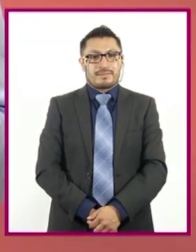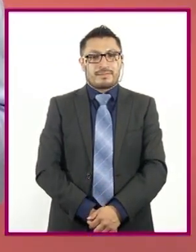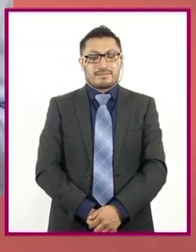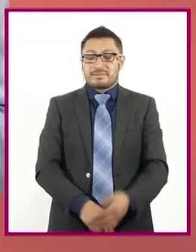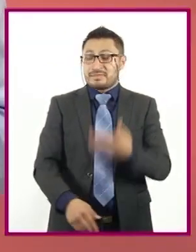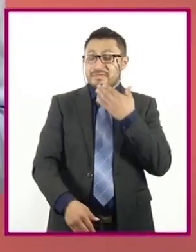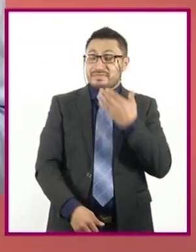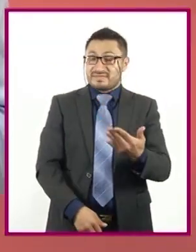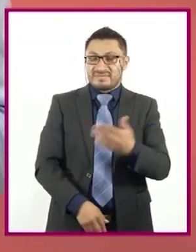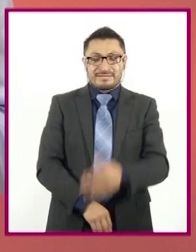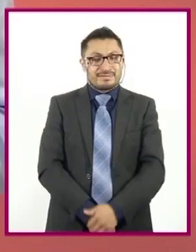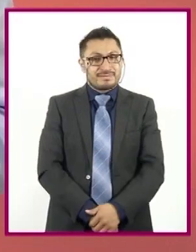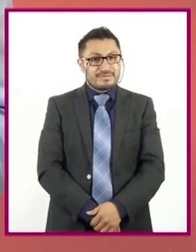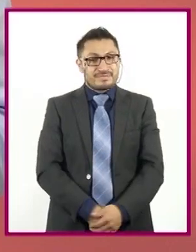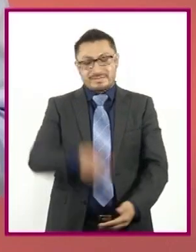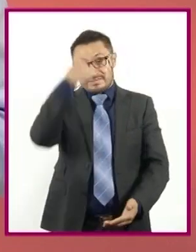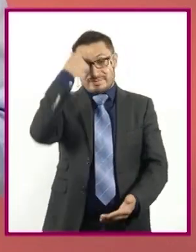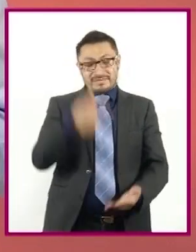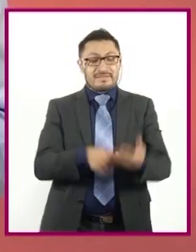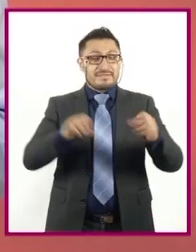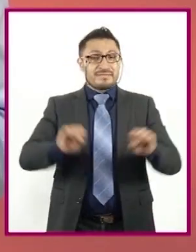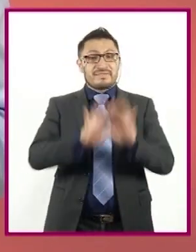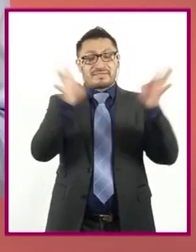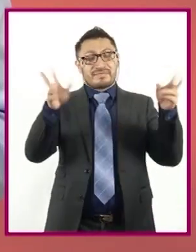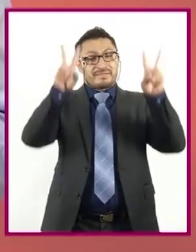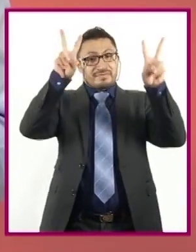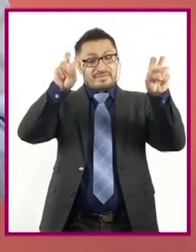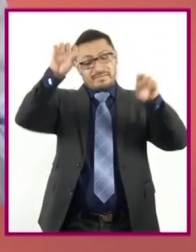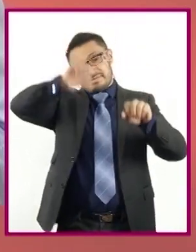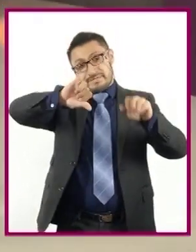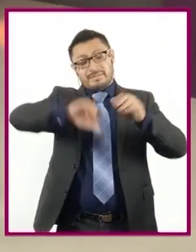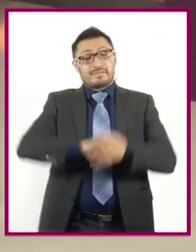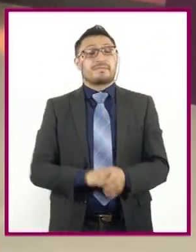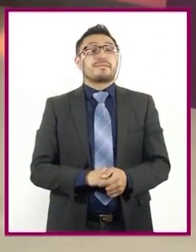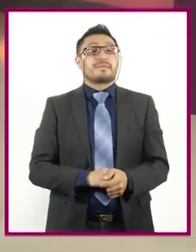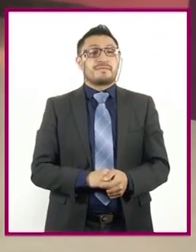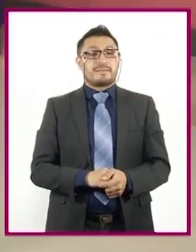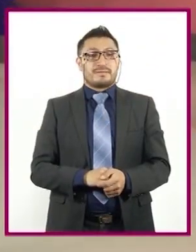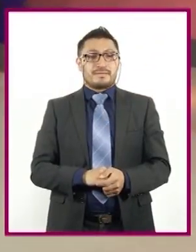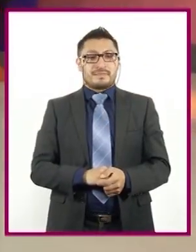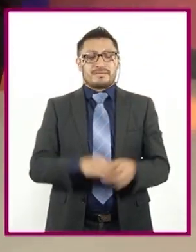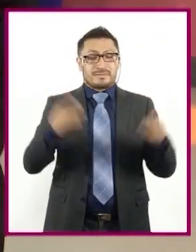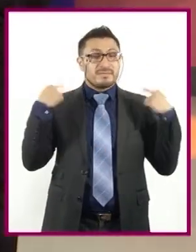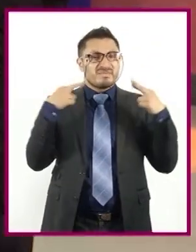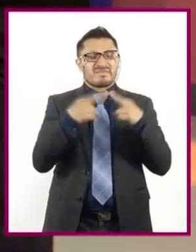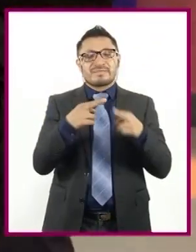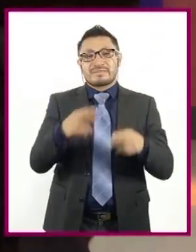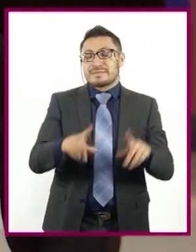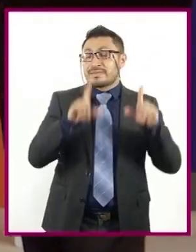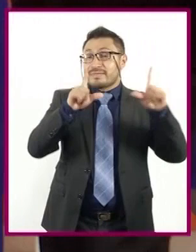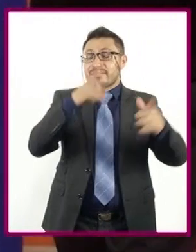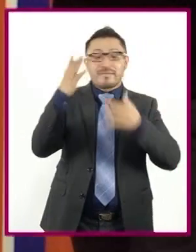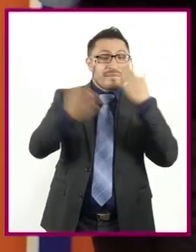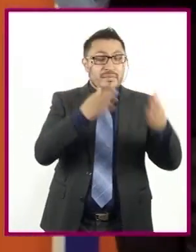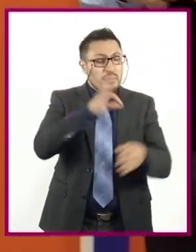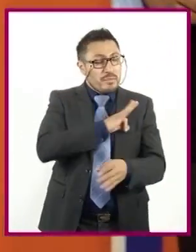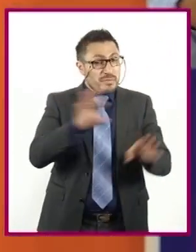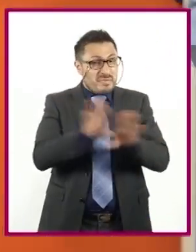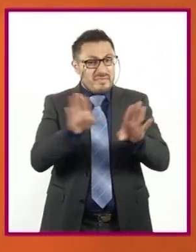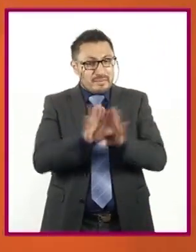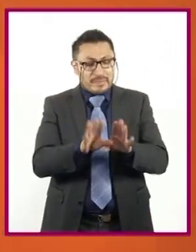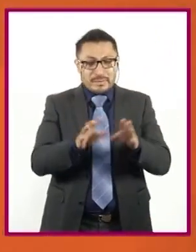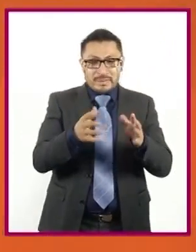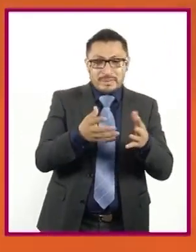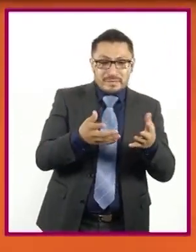Muy bien, creo que quedó claro lo que se trabajó en esta sesión. Profesor, una ficha de estudio puede fungir como un